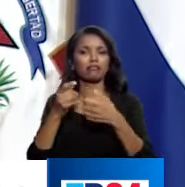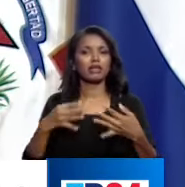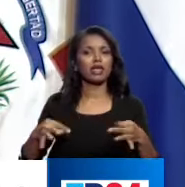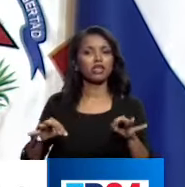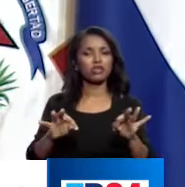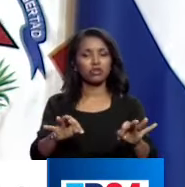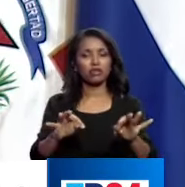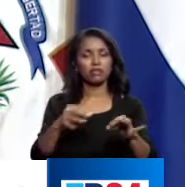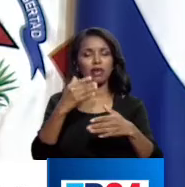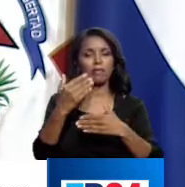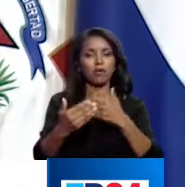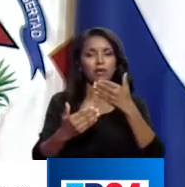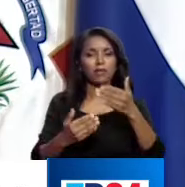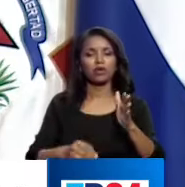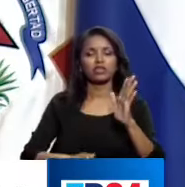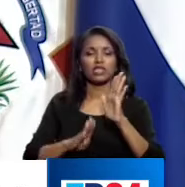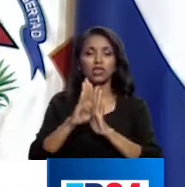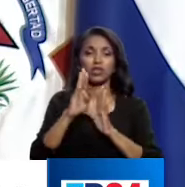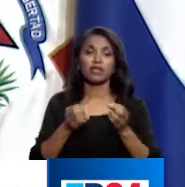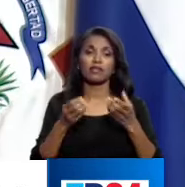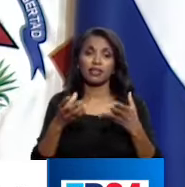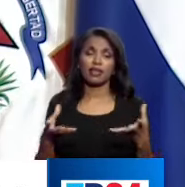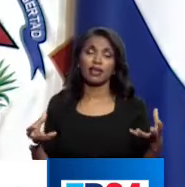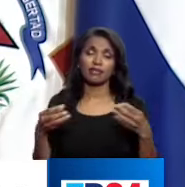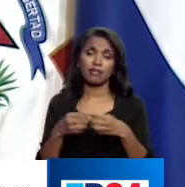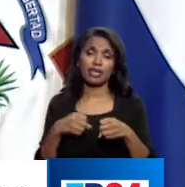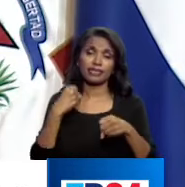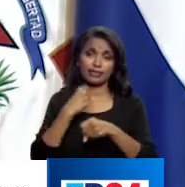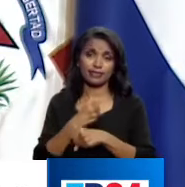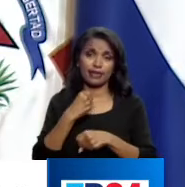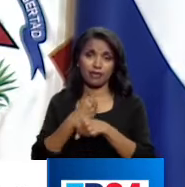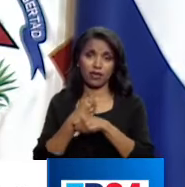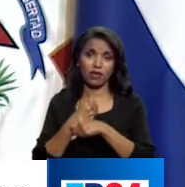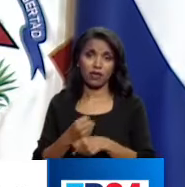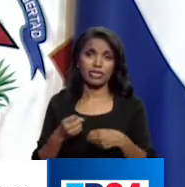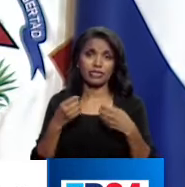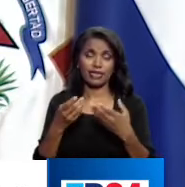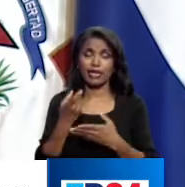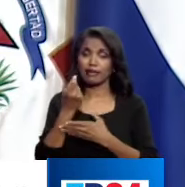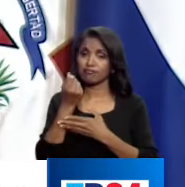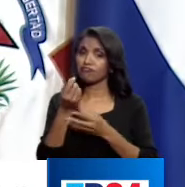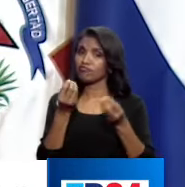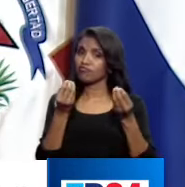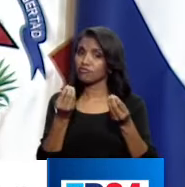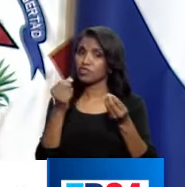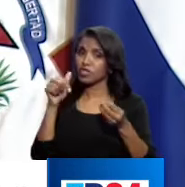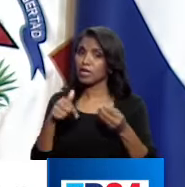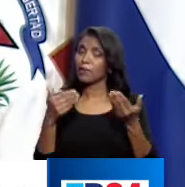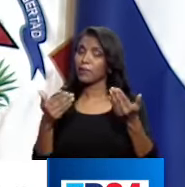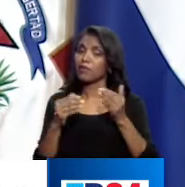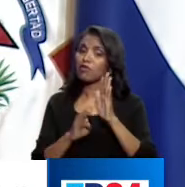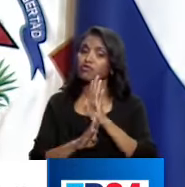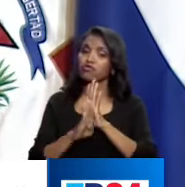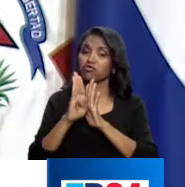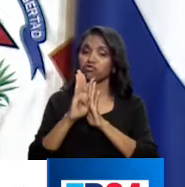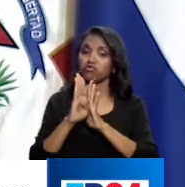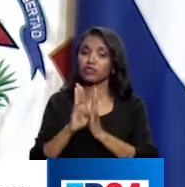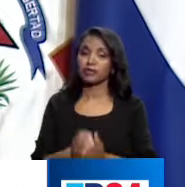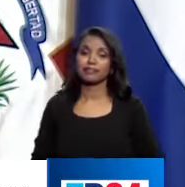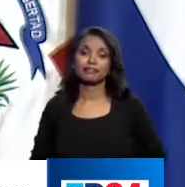económico que va a generar empleos, que va a generar riquezas y que sobre todo va a